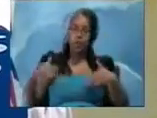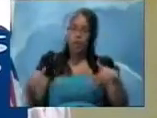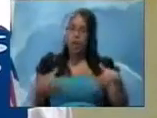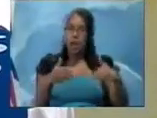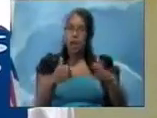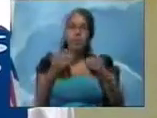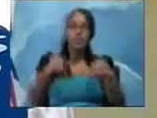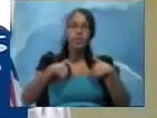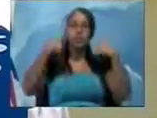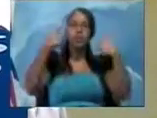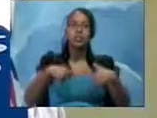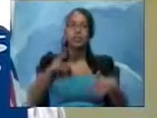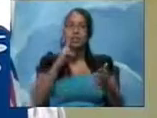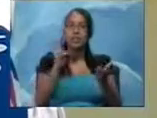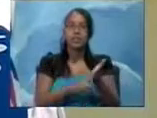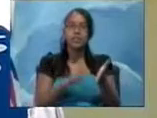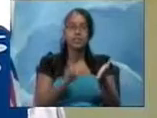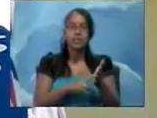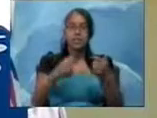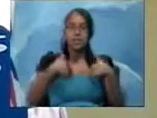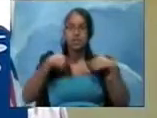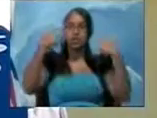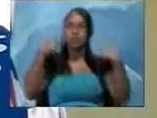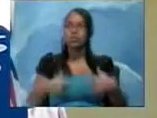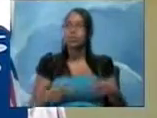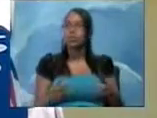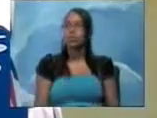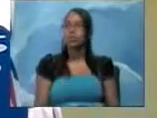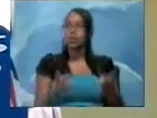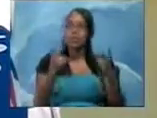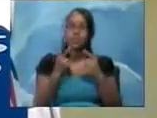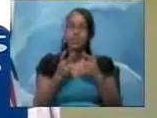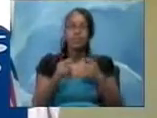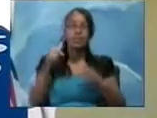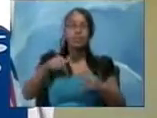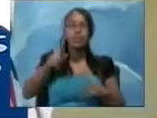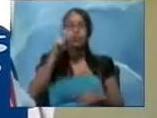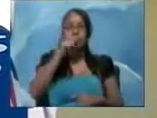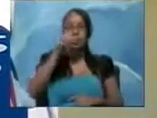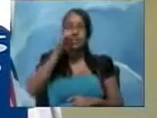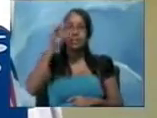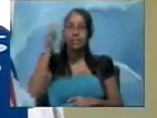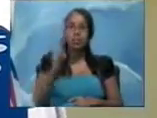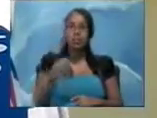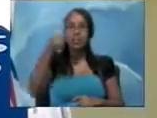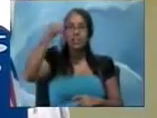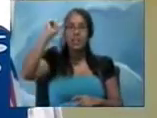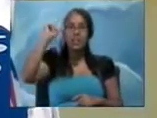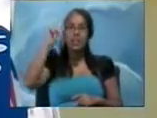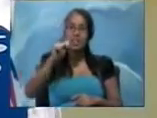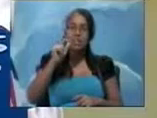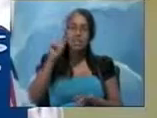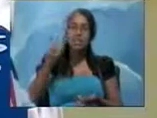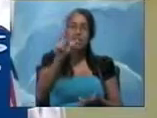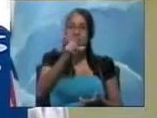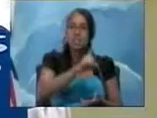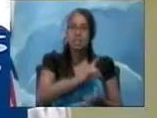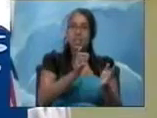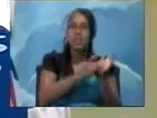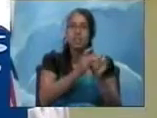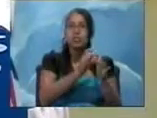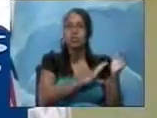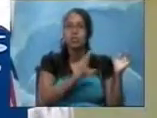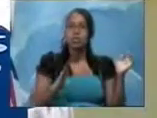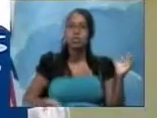verdad y yo soy la vida y aquí el apóstol Pedro seguramente recordando esa enseñanza de Jesús le